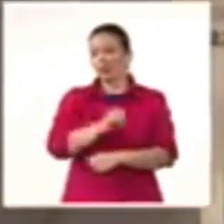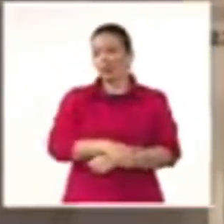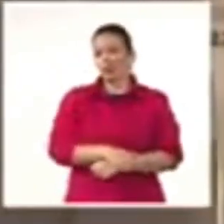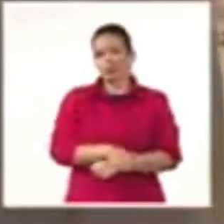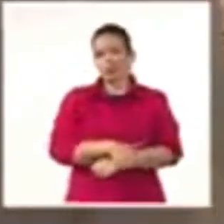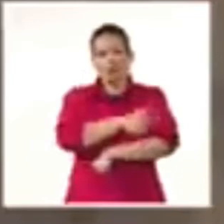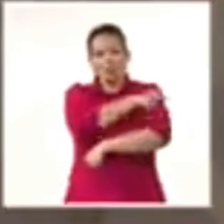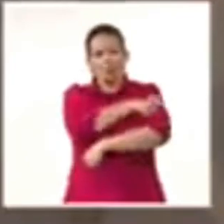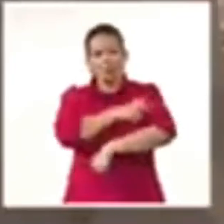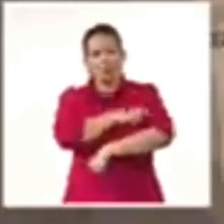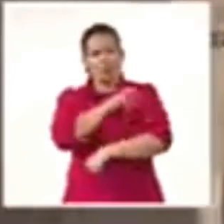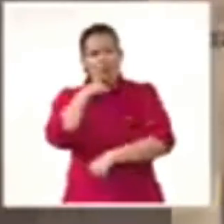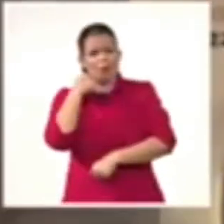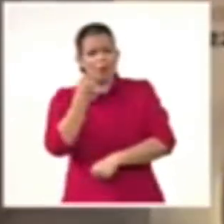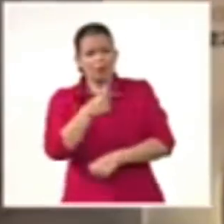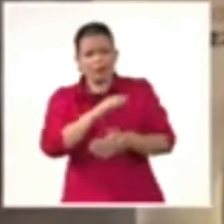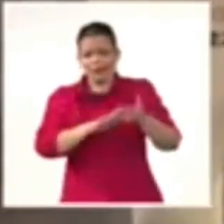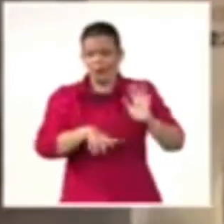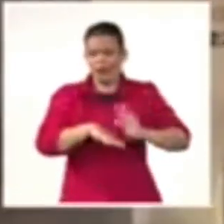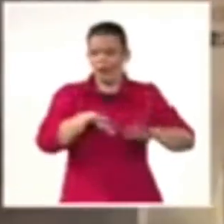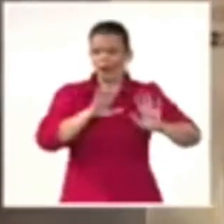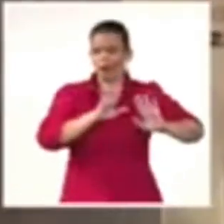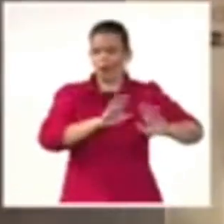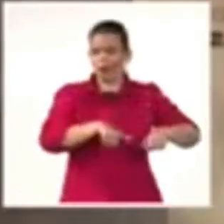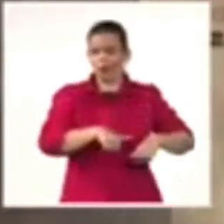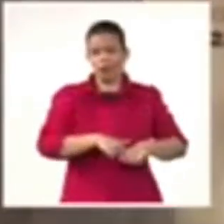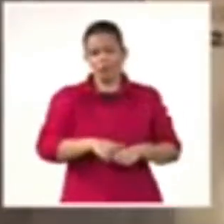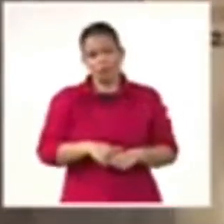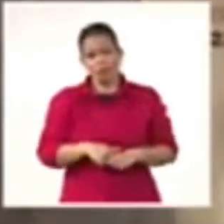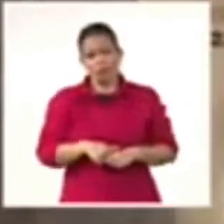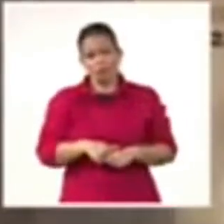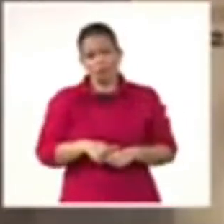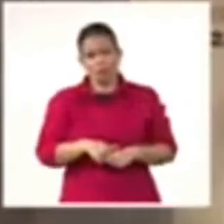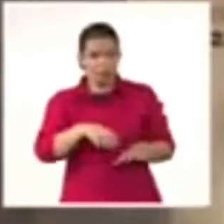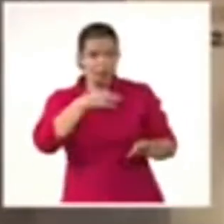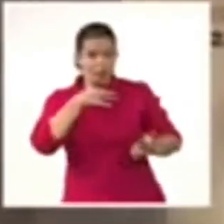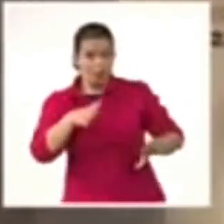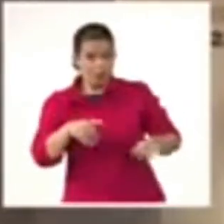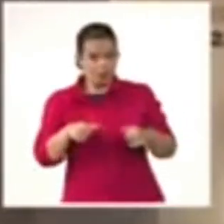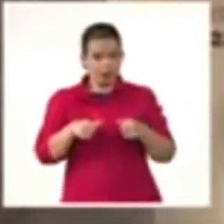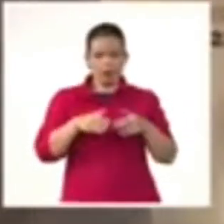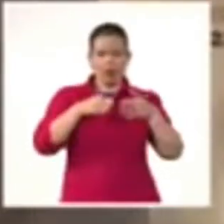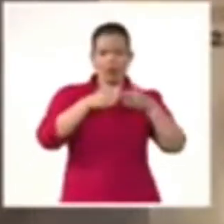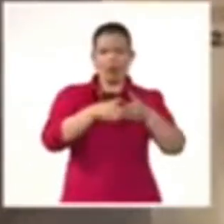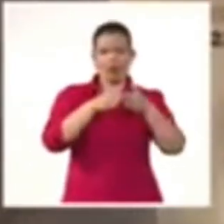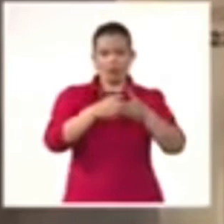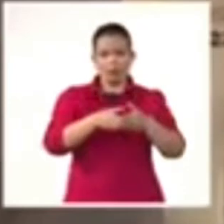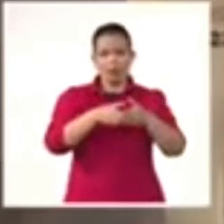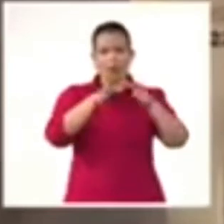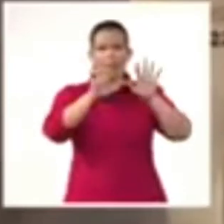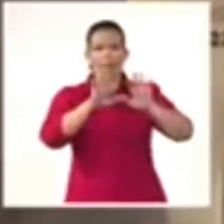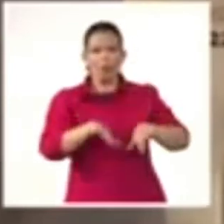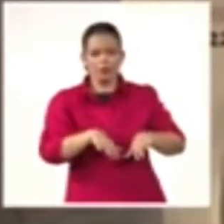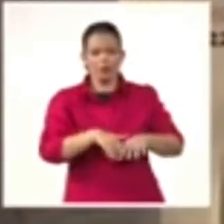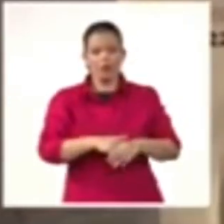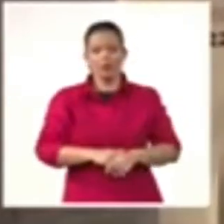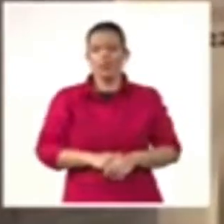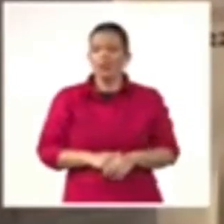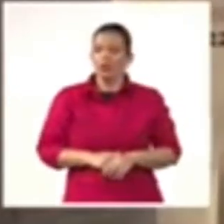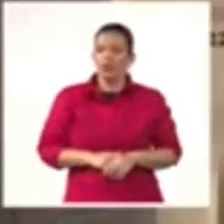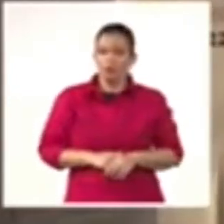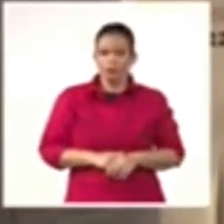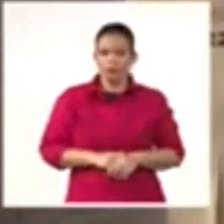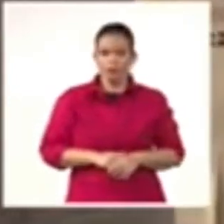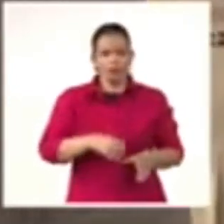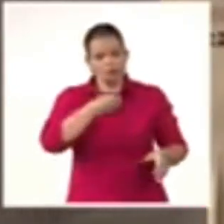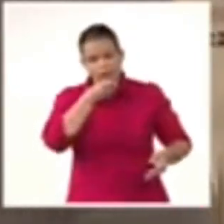Granma, o cuando nos quedamos con muy pocos hombres, que nos volvimos a reunir 7 hombres con fusiles, si hubiéramos aceptado